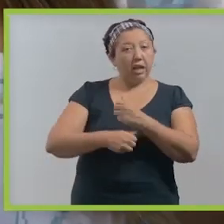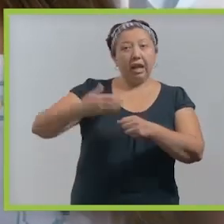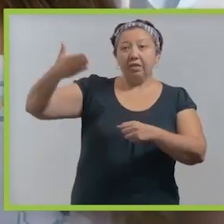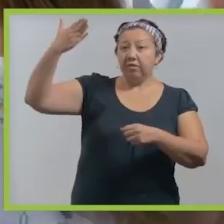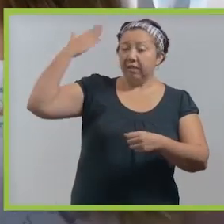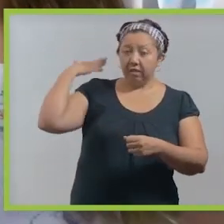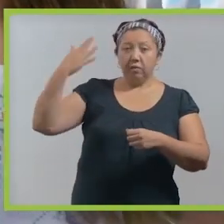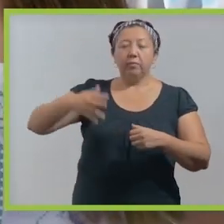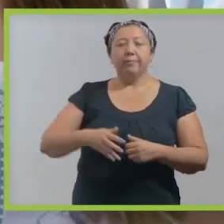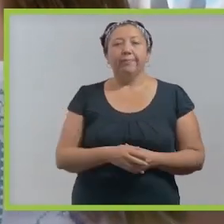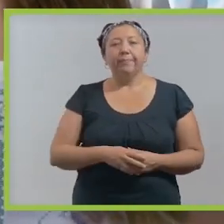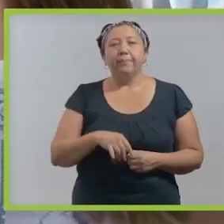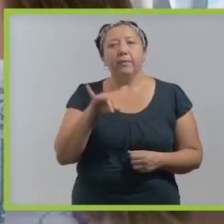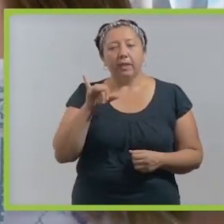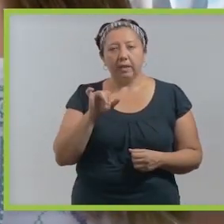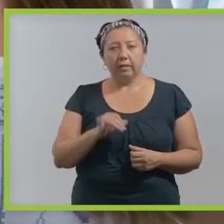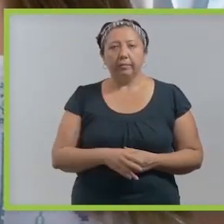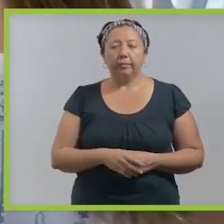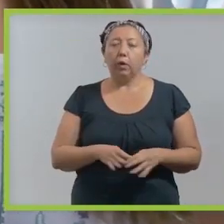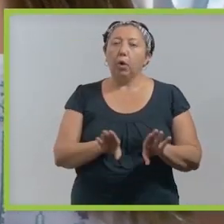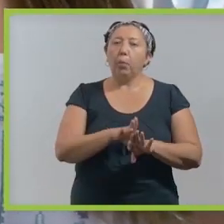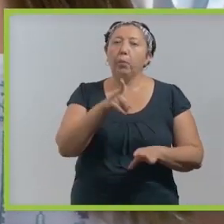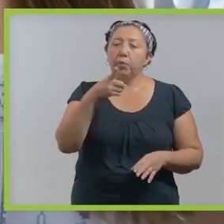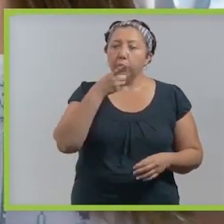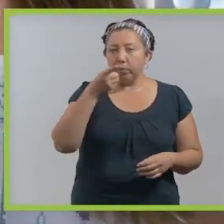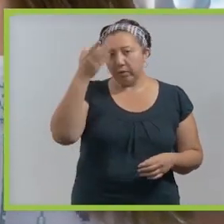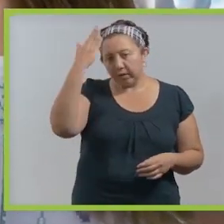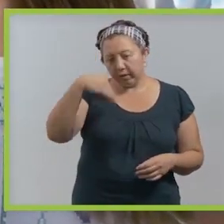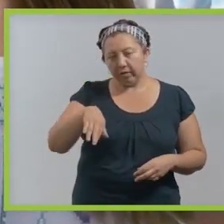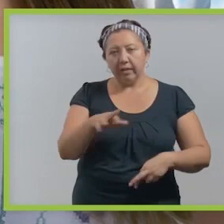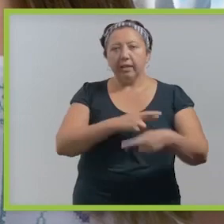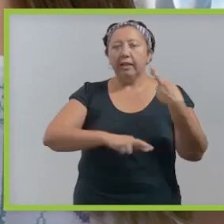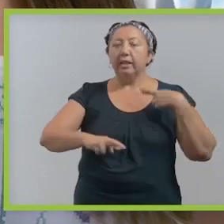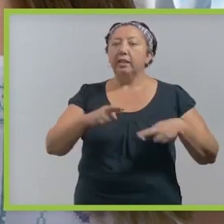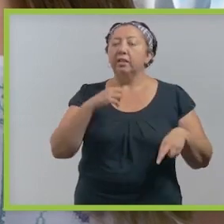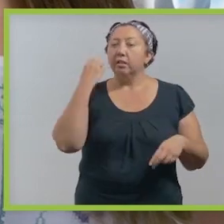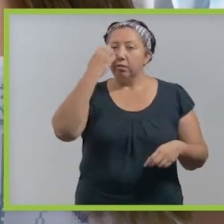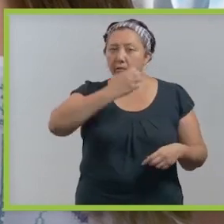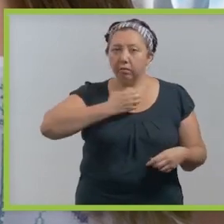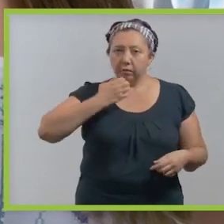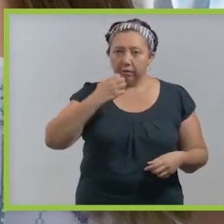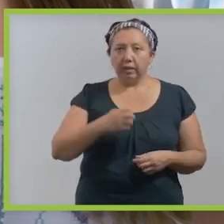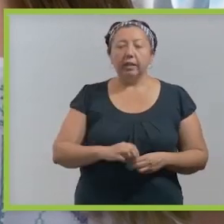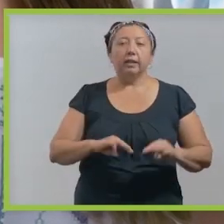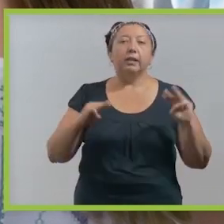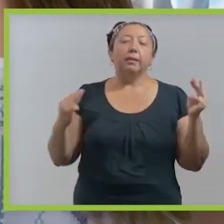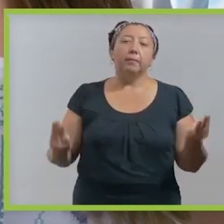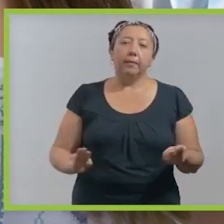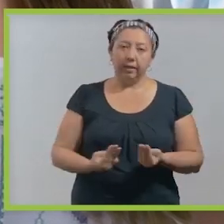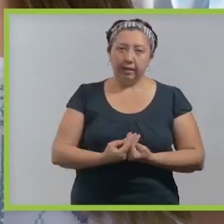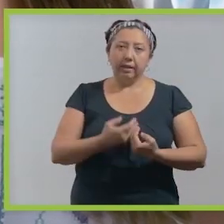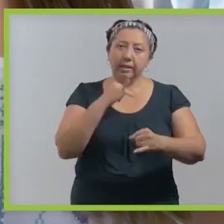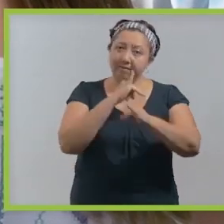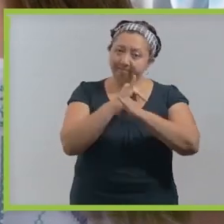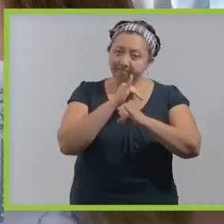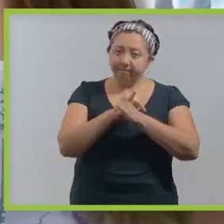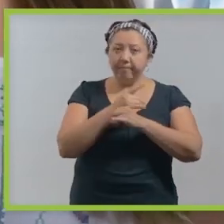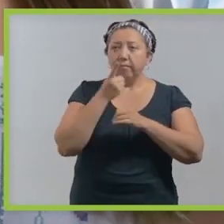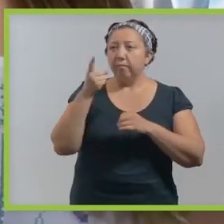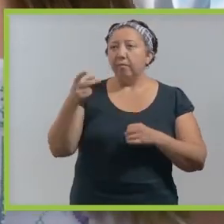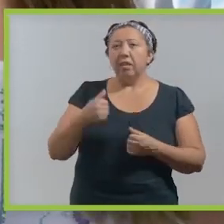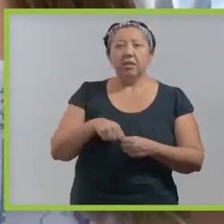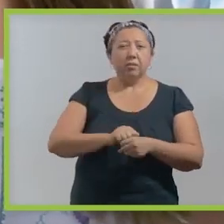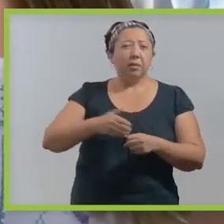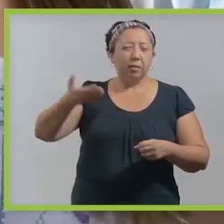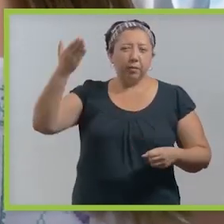años anteriores. Así es, Libden, como tú bien sabes, pues bueno, un regreso a clases de manera virtual. Pues la